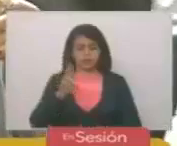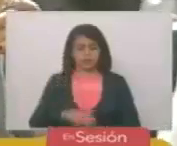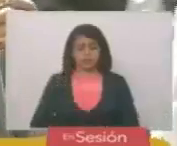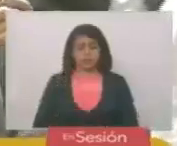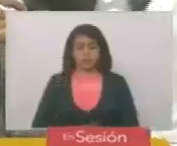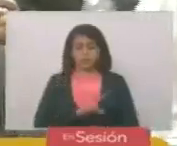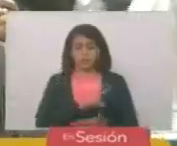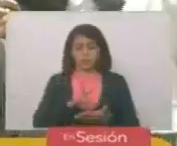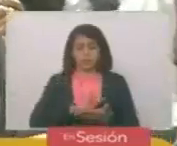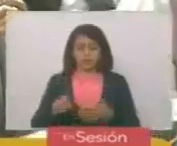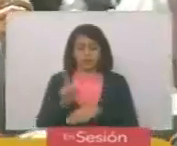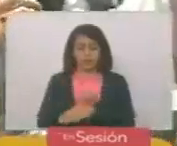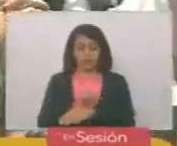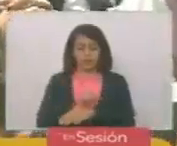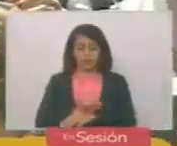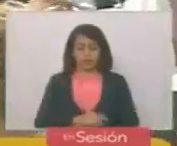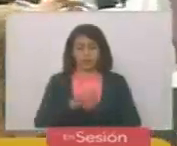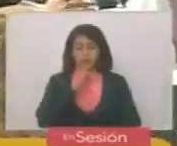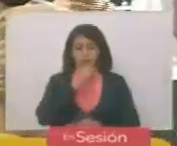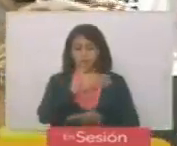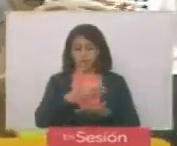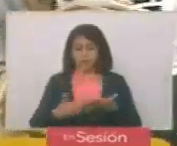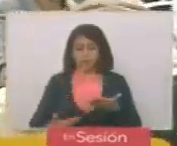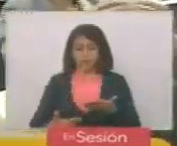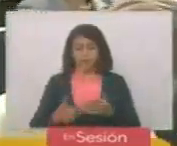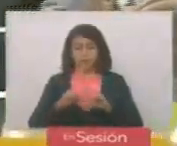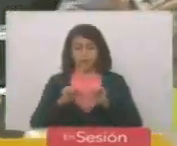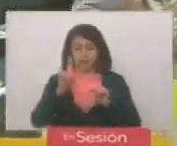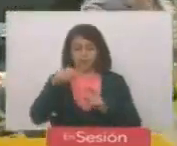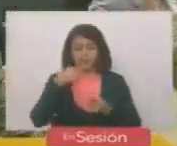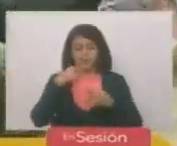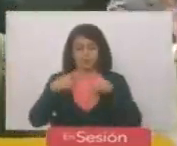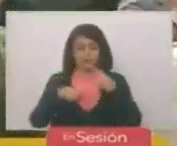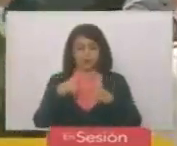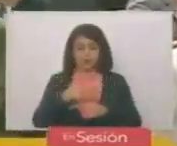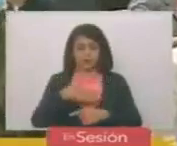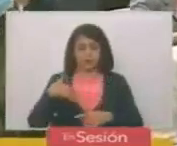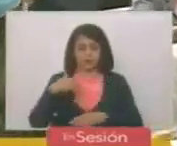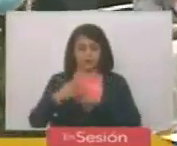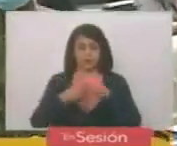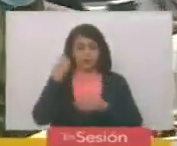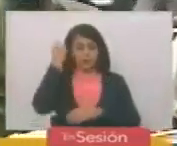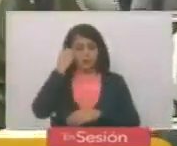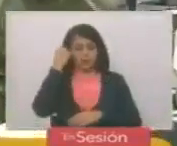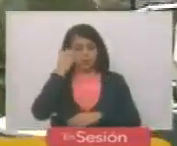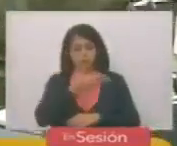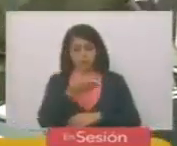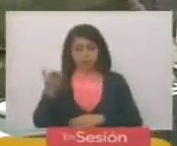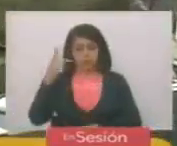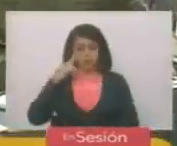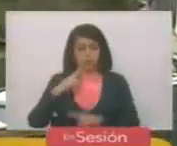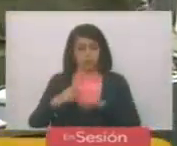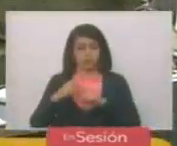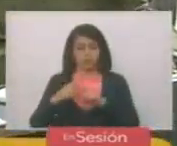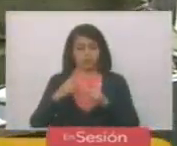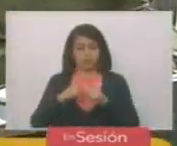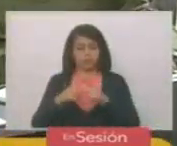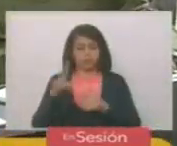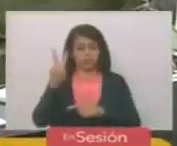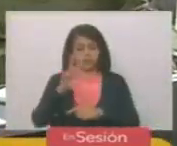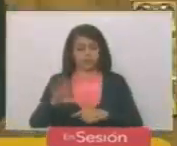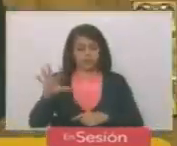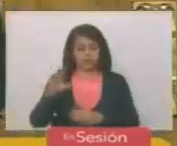a leer rápidamente el informe, pero además luego quisiéramos hacer algunas consideraciones sobre ese honor que